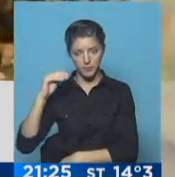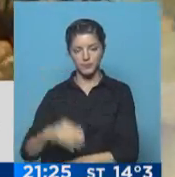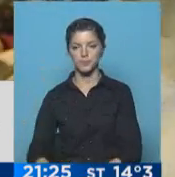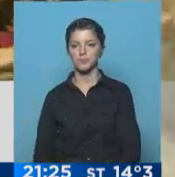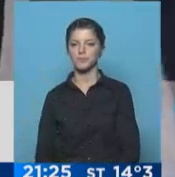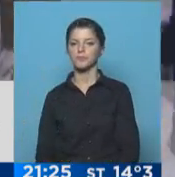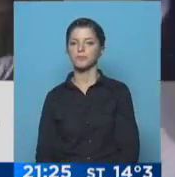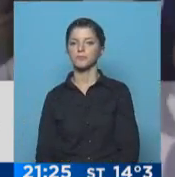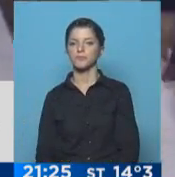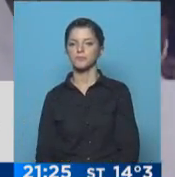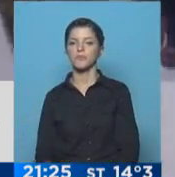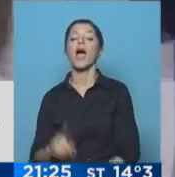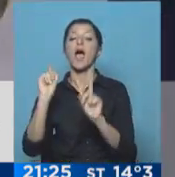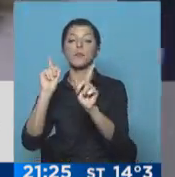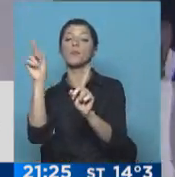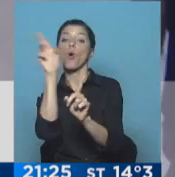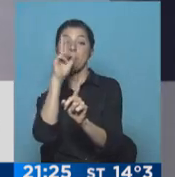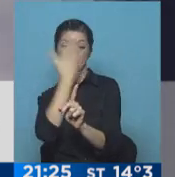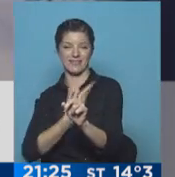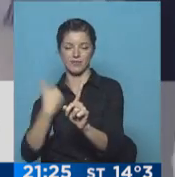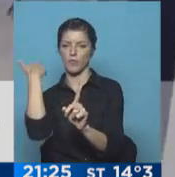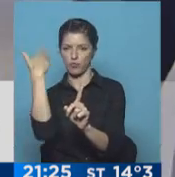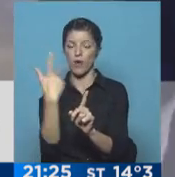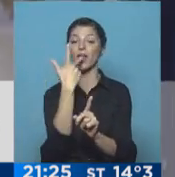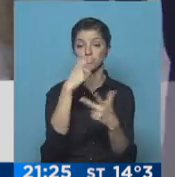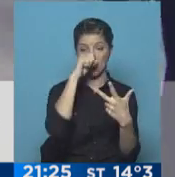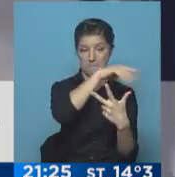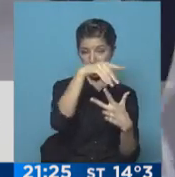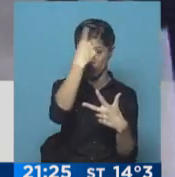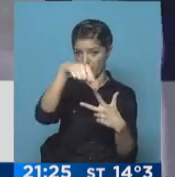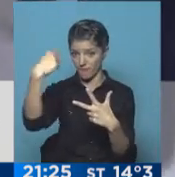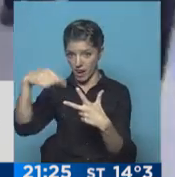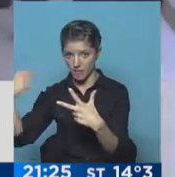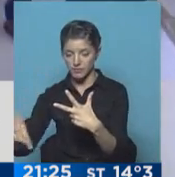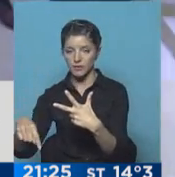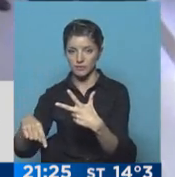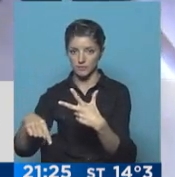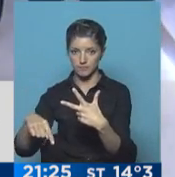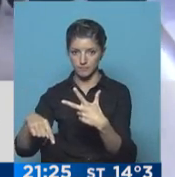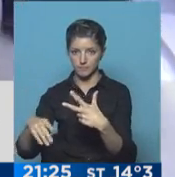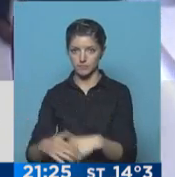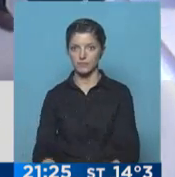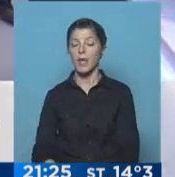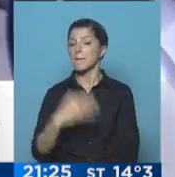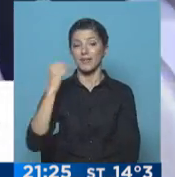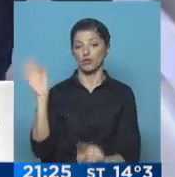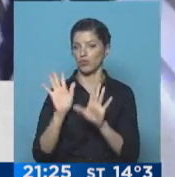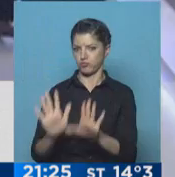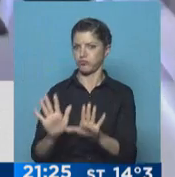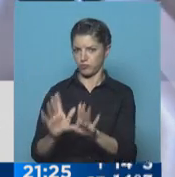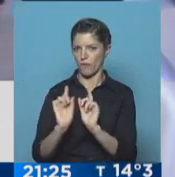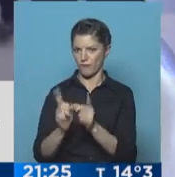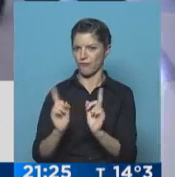está dirigiéndoles la palabra en los tres sitios donde realmente han estado presentes y aún